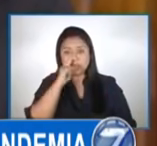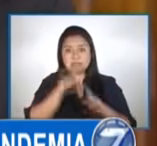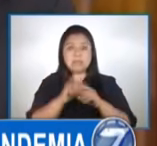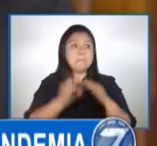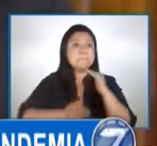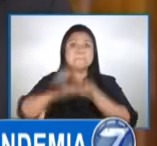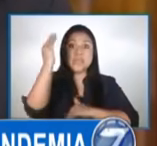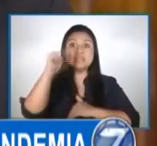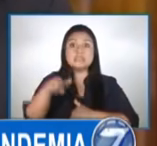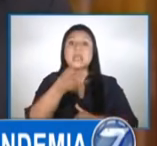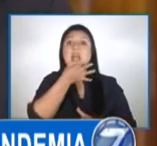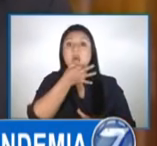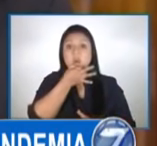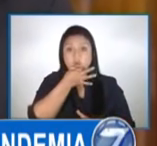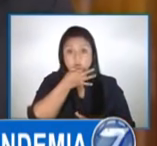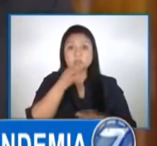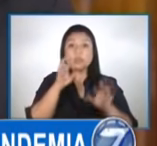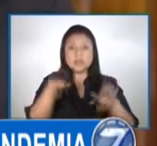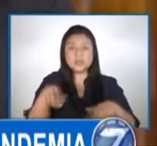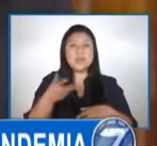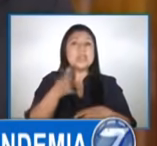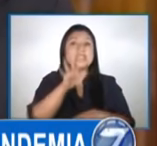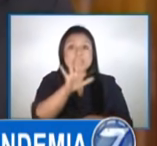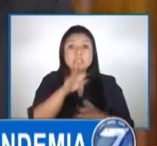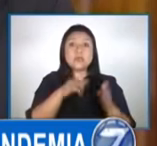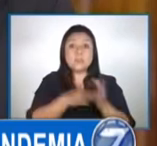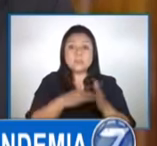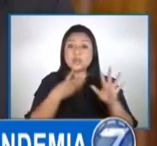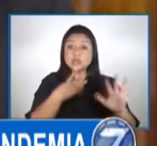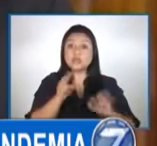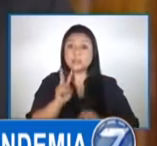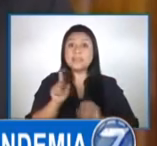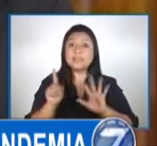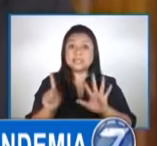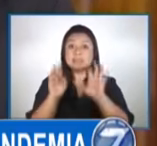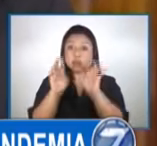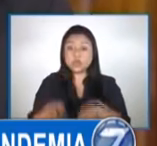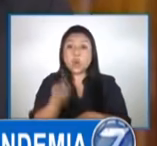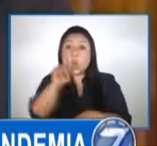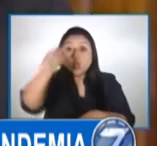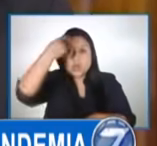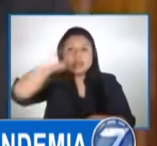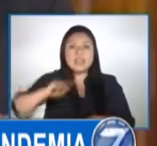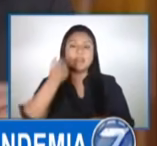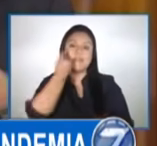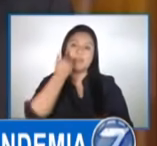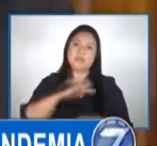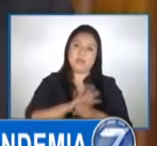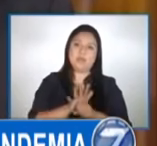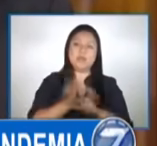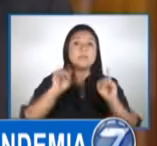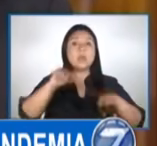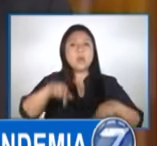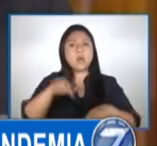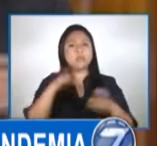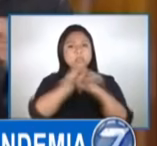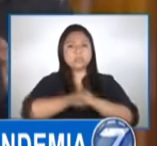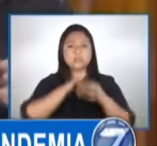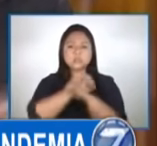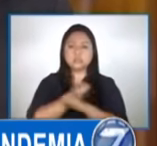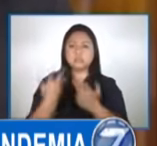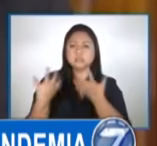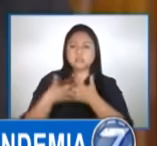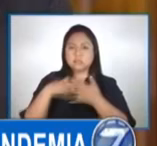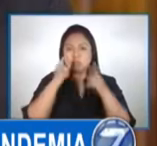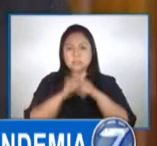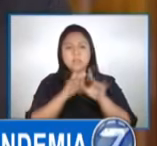lo tuvimos en el mes de agosto, cuando se registraron 5.826 casos en un solo día. Pero sin embargo, una estrategia combinada entre